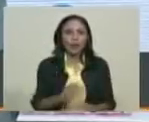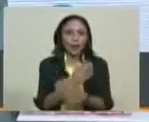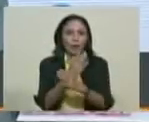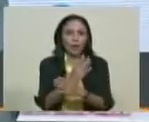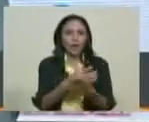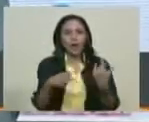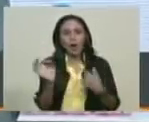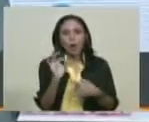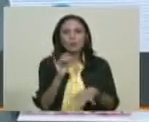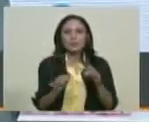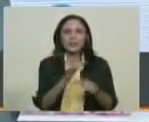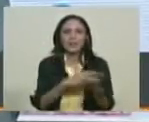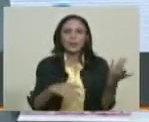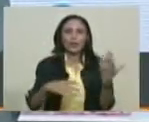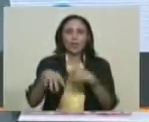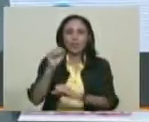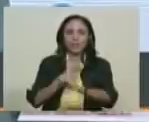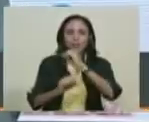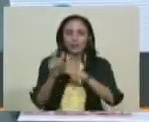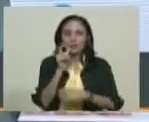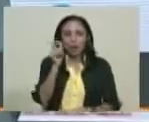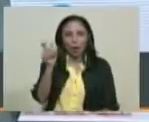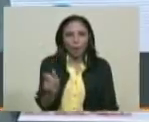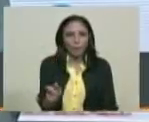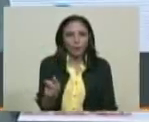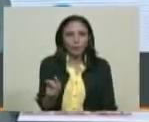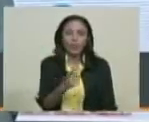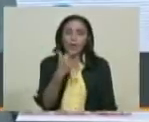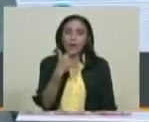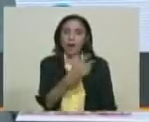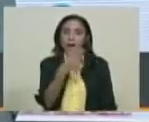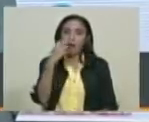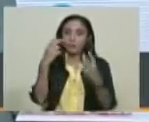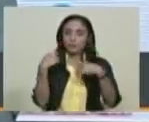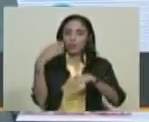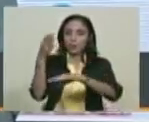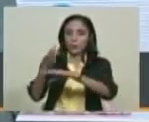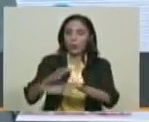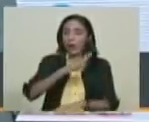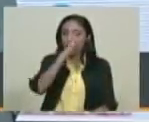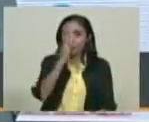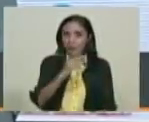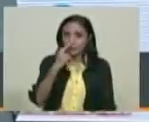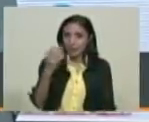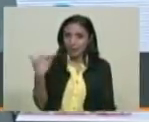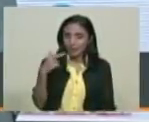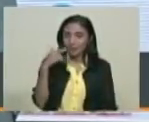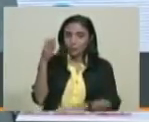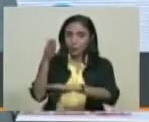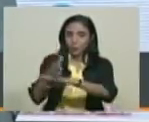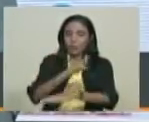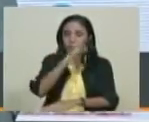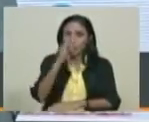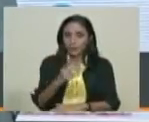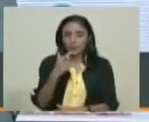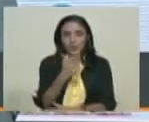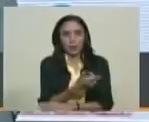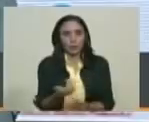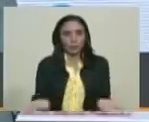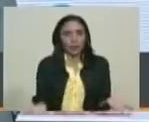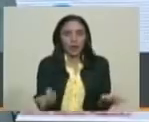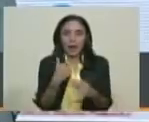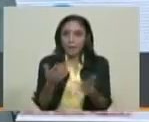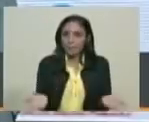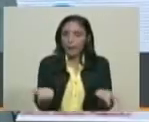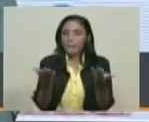Defensa, Matthews, en su visita a Brasil el día de ayer, ha llegado la hora de